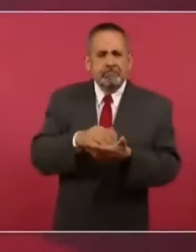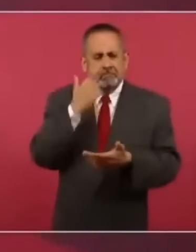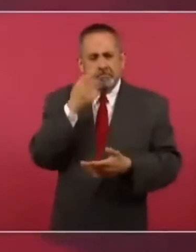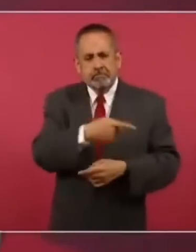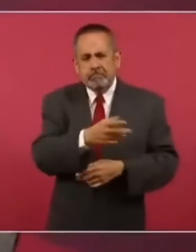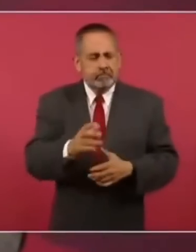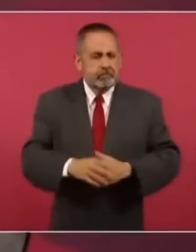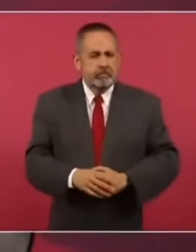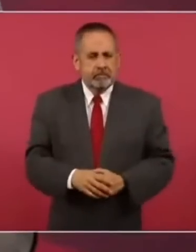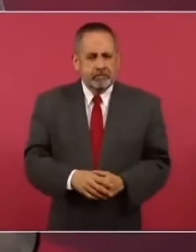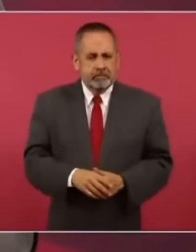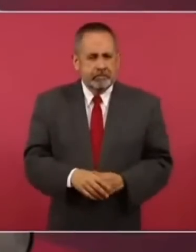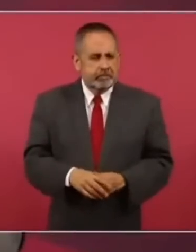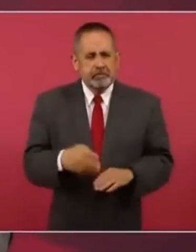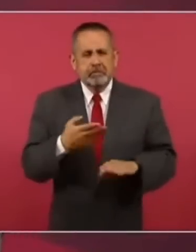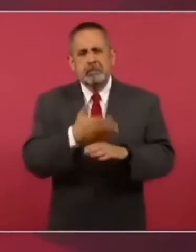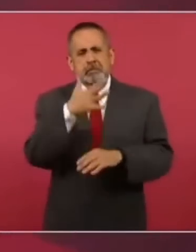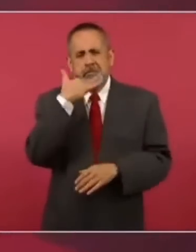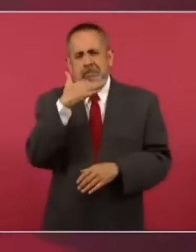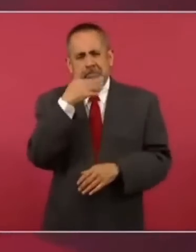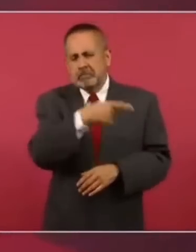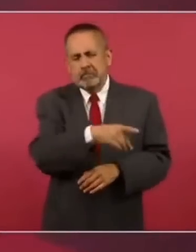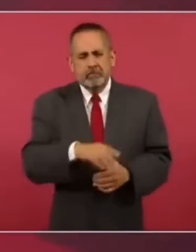Son muy corruptos.